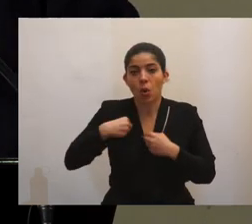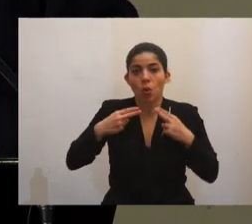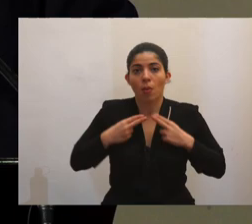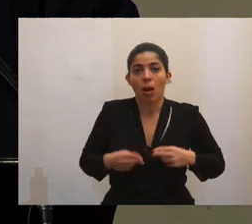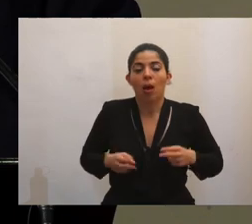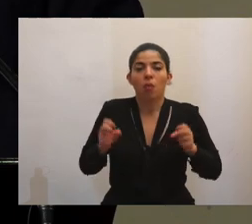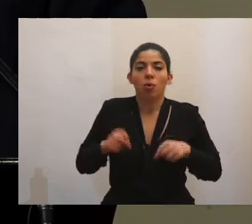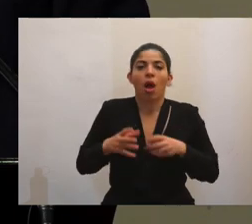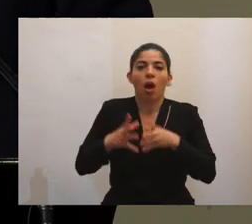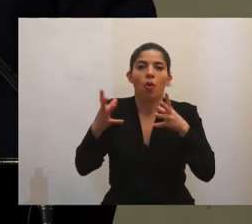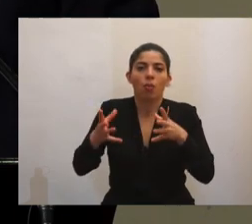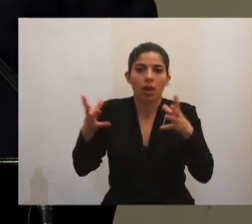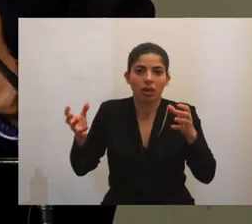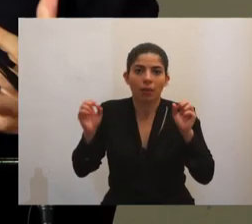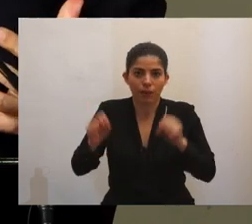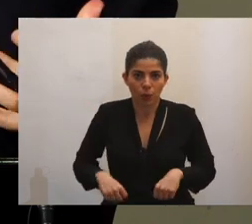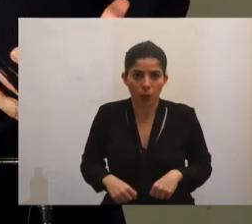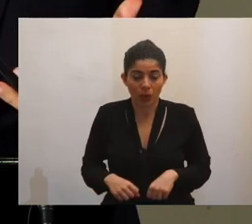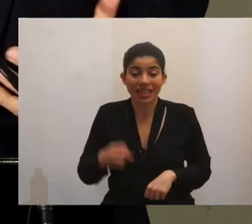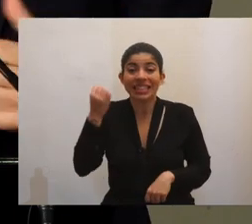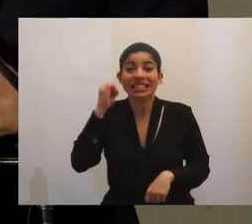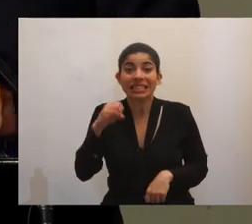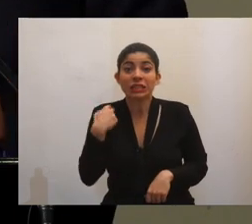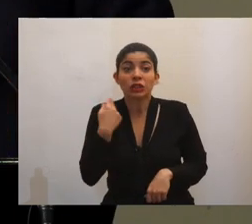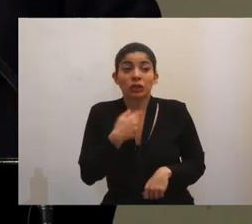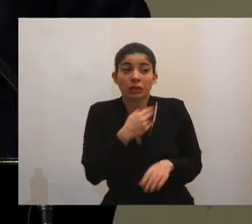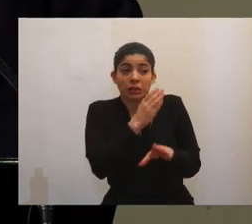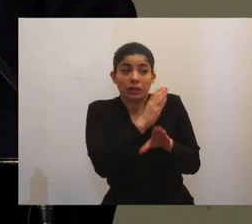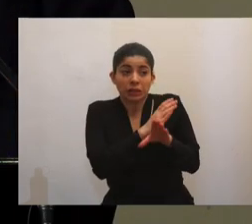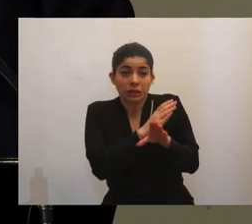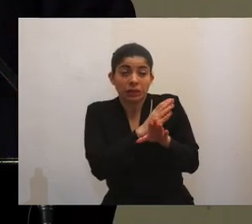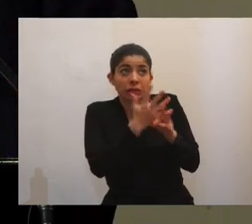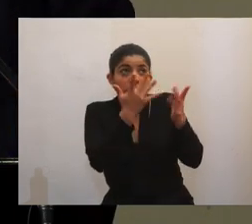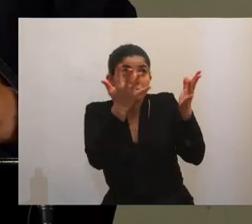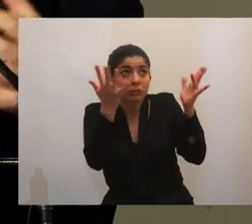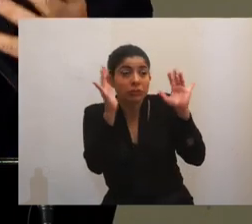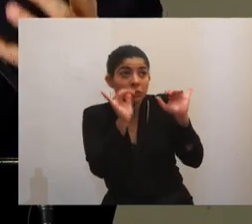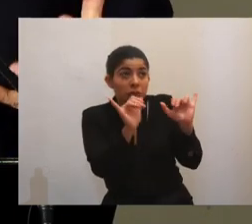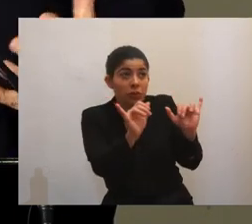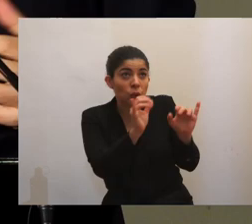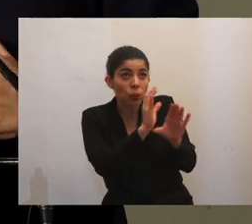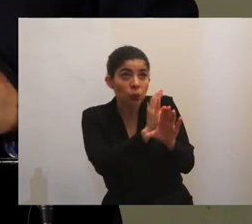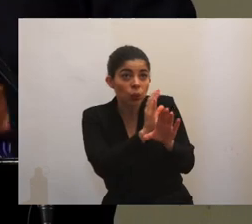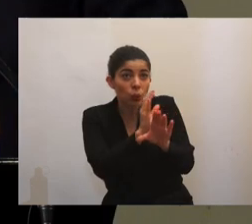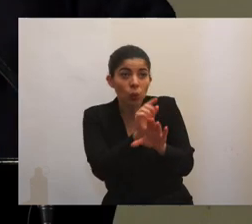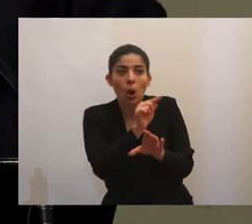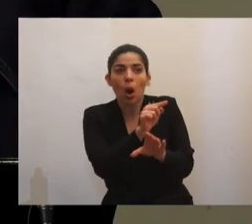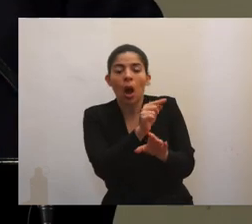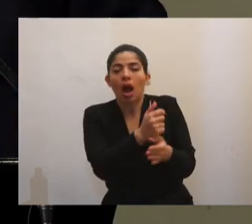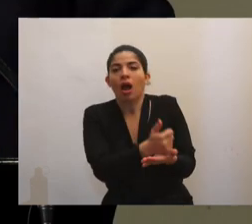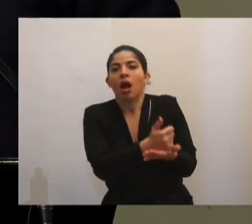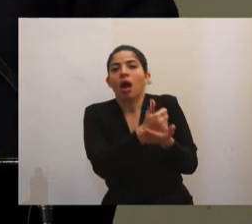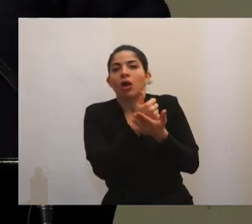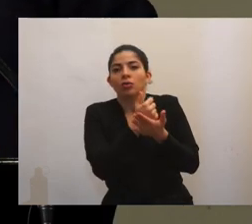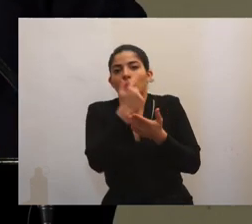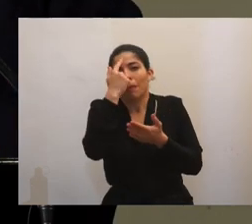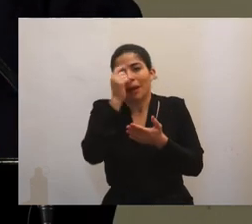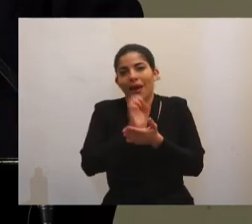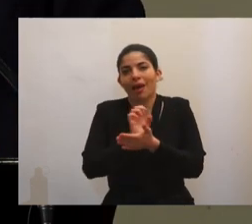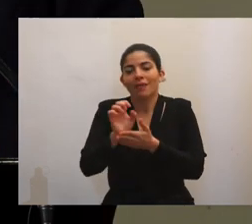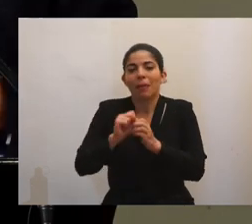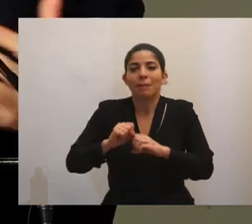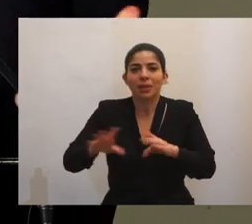humanos. Si nosotros conservamos a la biodiversidad, tenemos una gran herramienta para luchar contra las